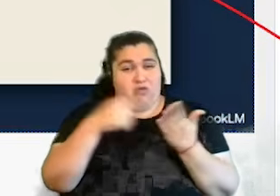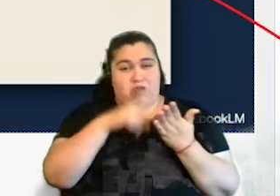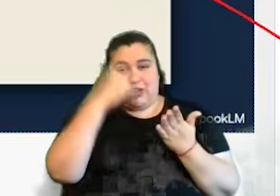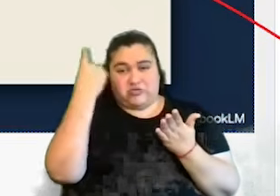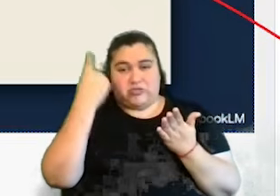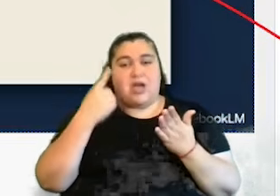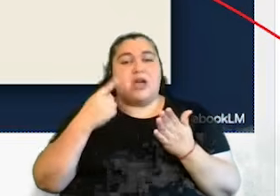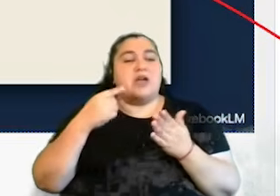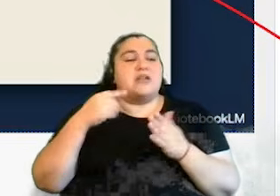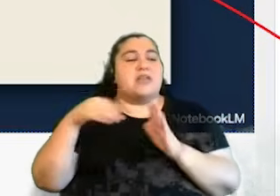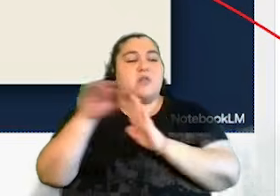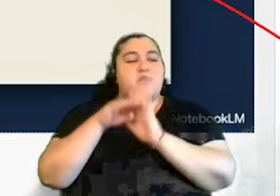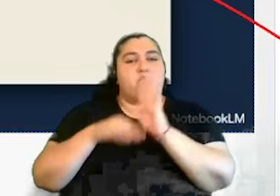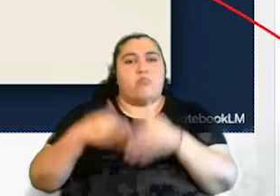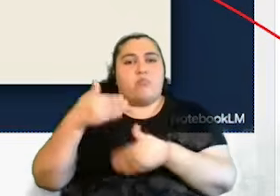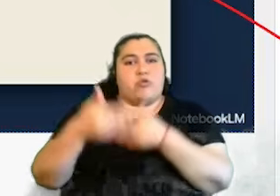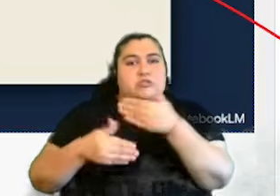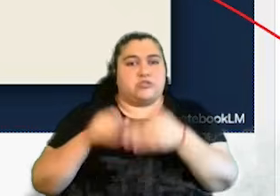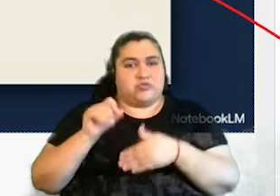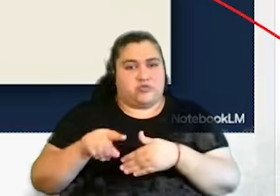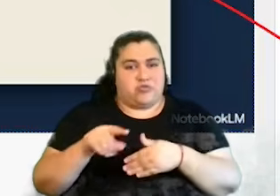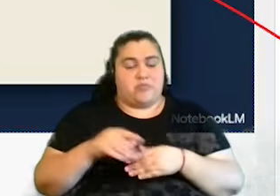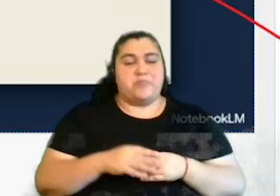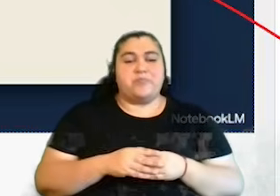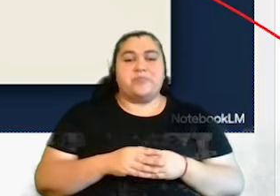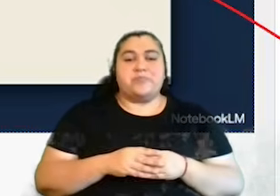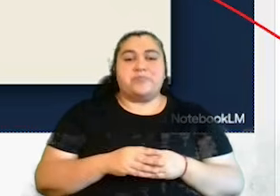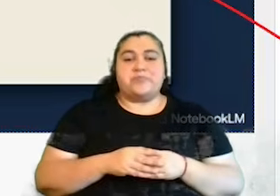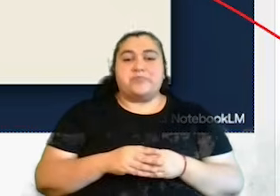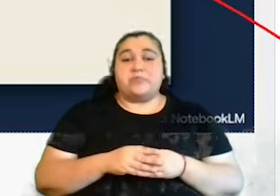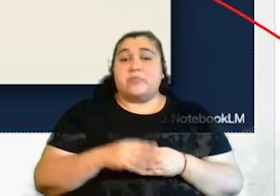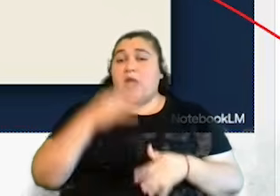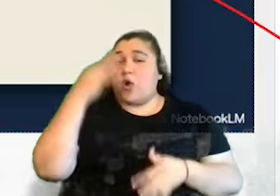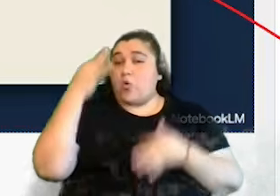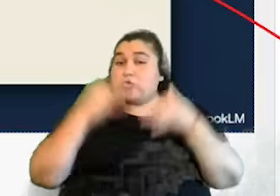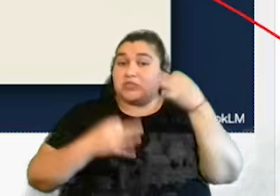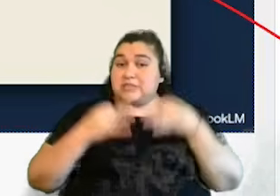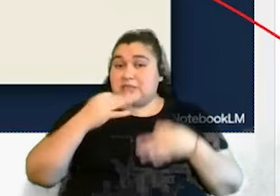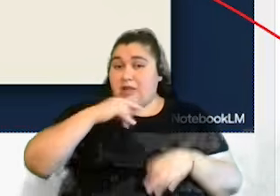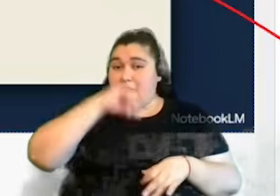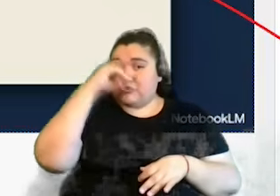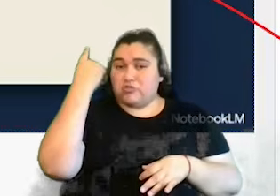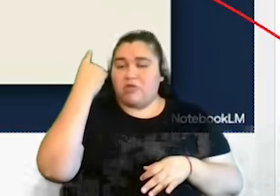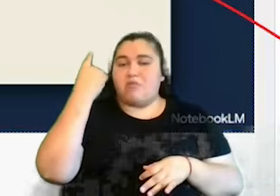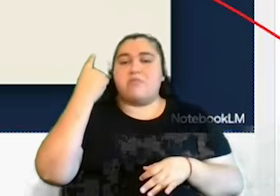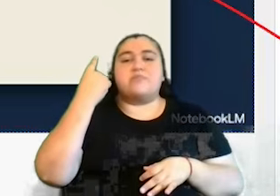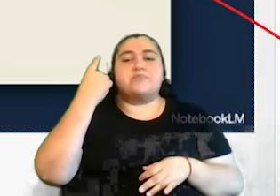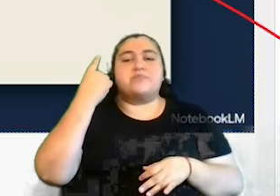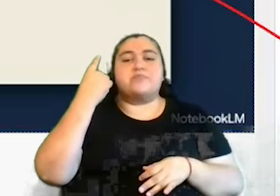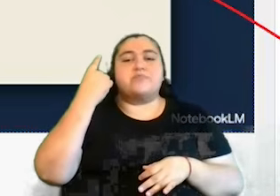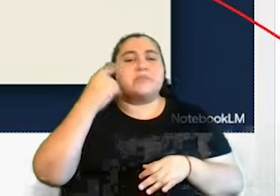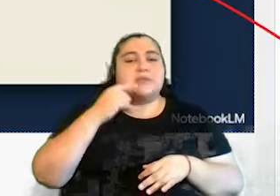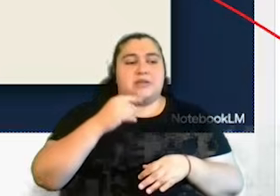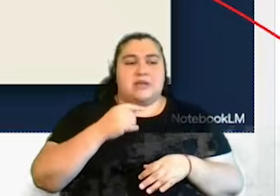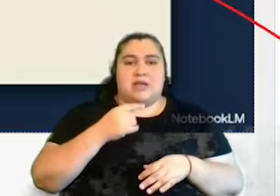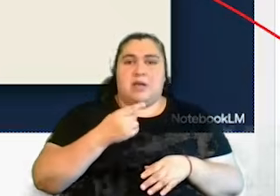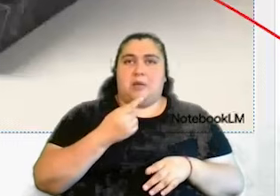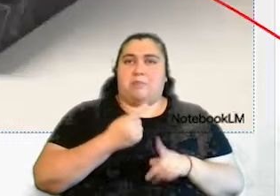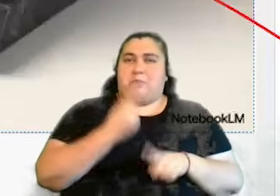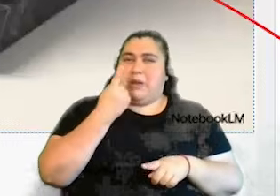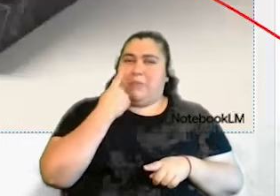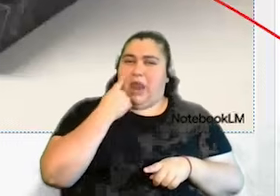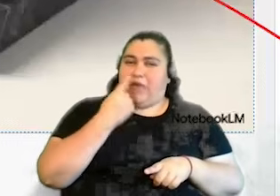En este caso, la Corte Suprema de Justicia de la Nación, en la primera instancia, en el primer fallo